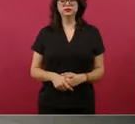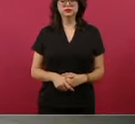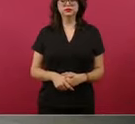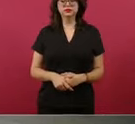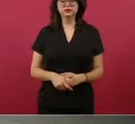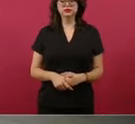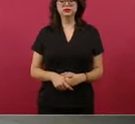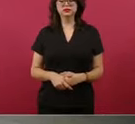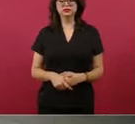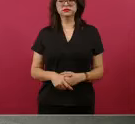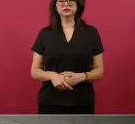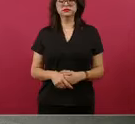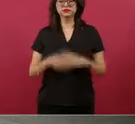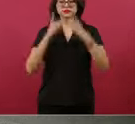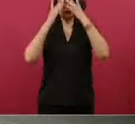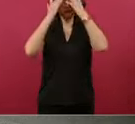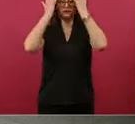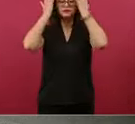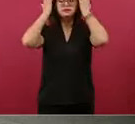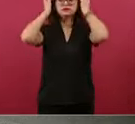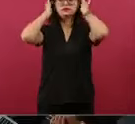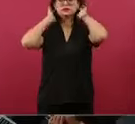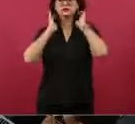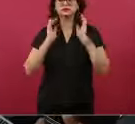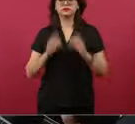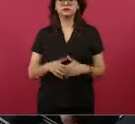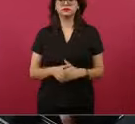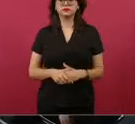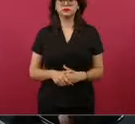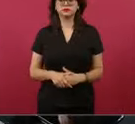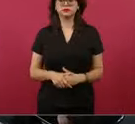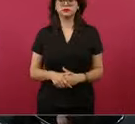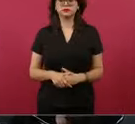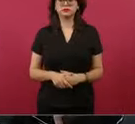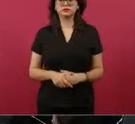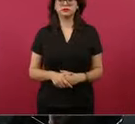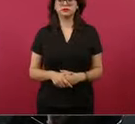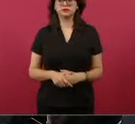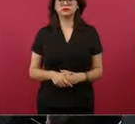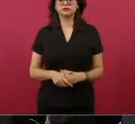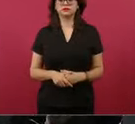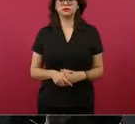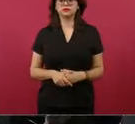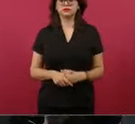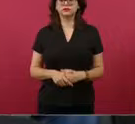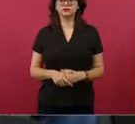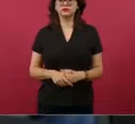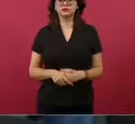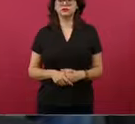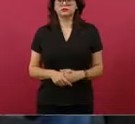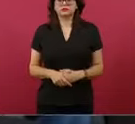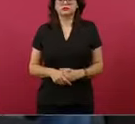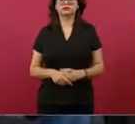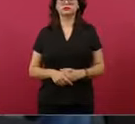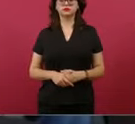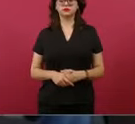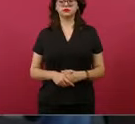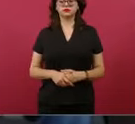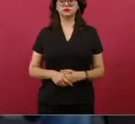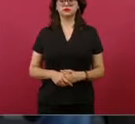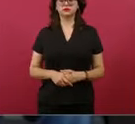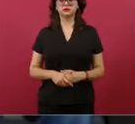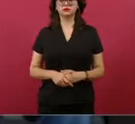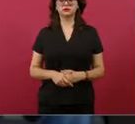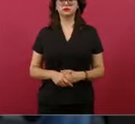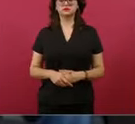Poder Judicial, porque los jueces son los que a ellos les han negado la justicia, porque el modus operandi es una